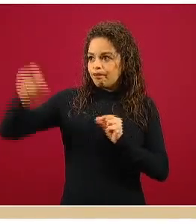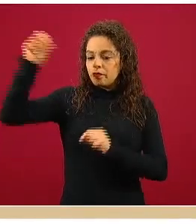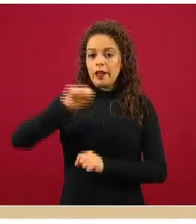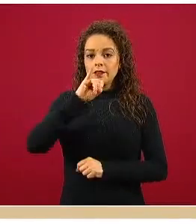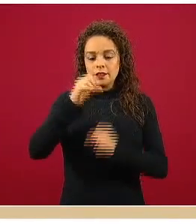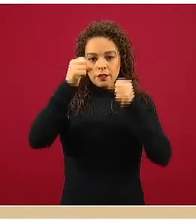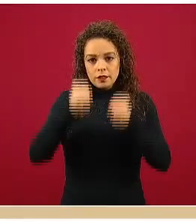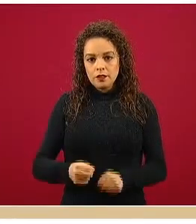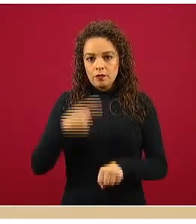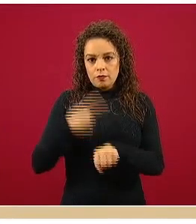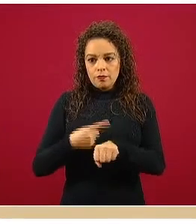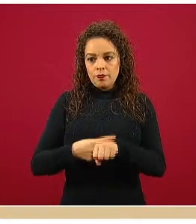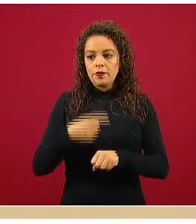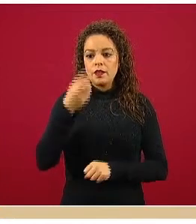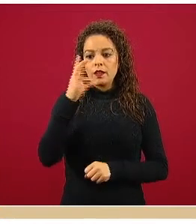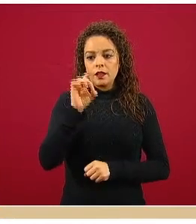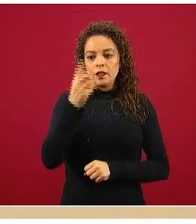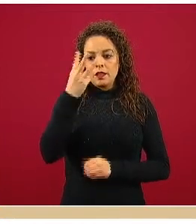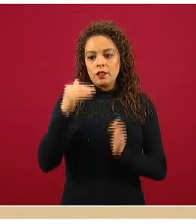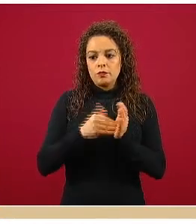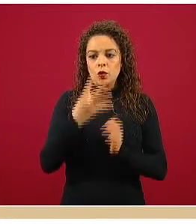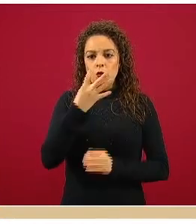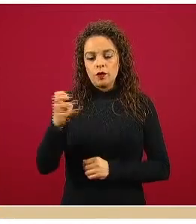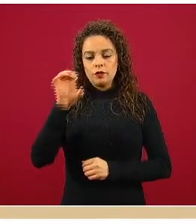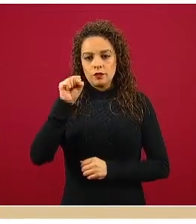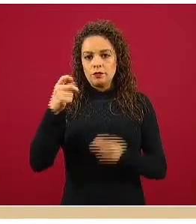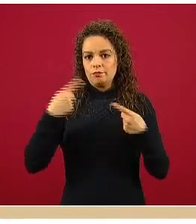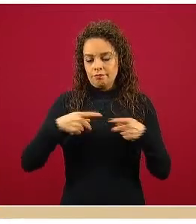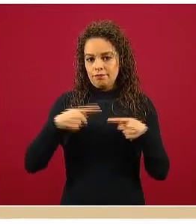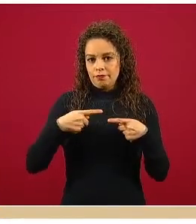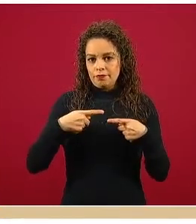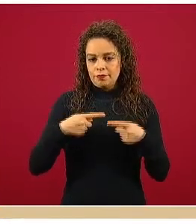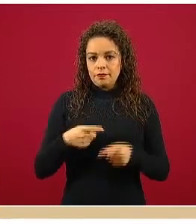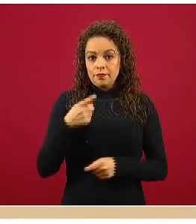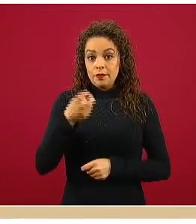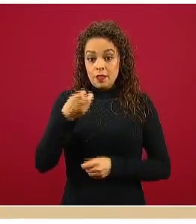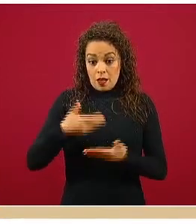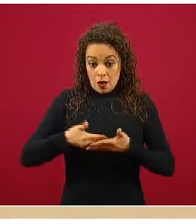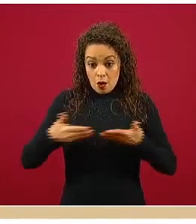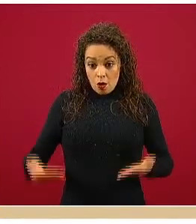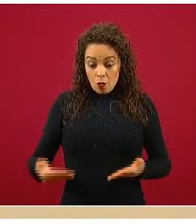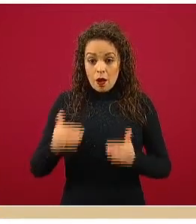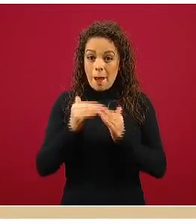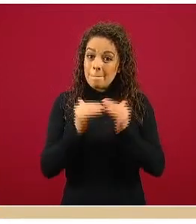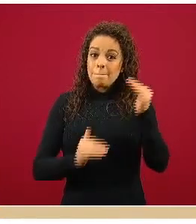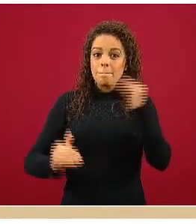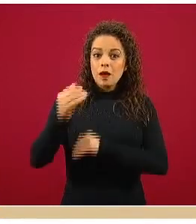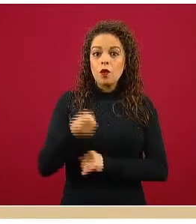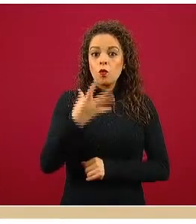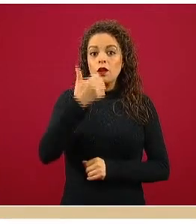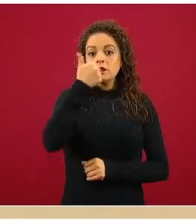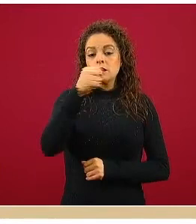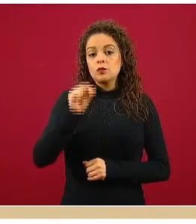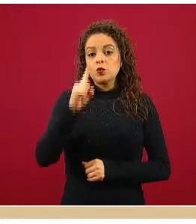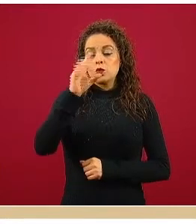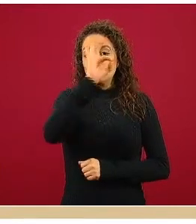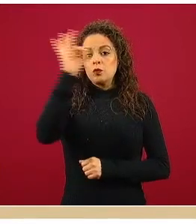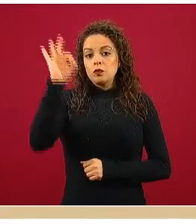esos 33.460, lo cual para el día de hoy representó un incremento del 6.1%,